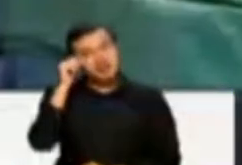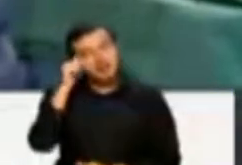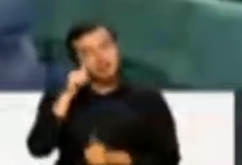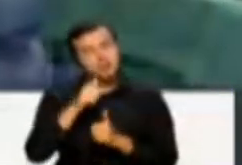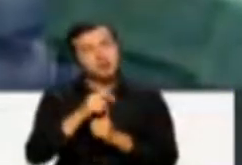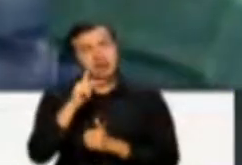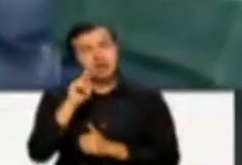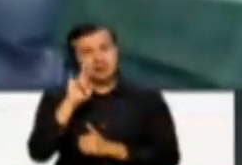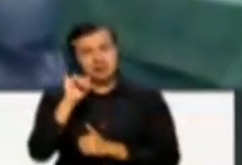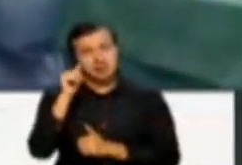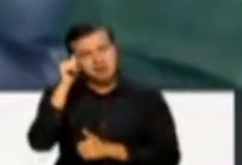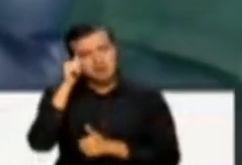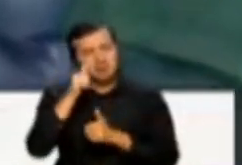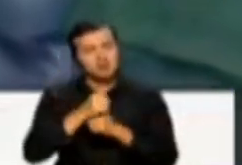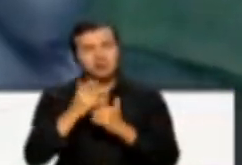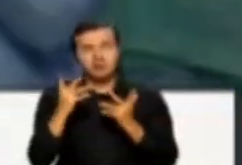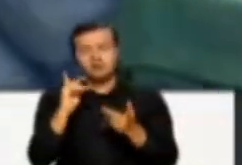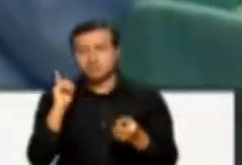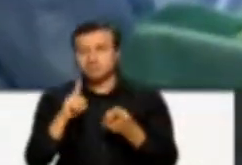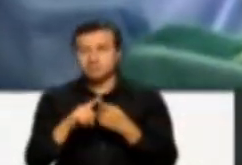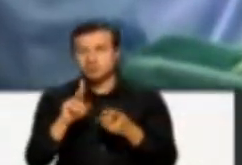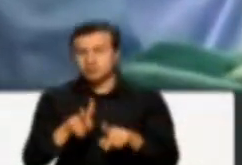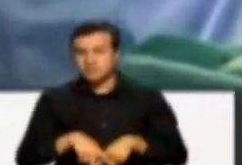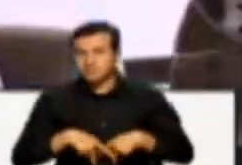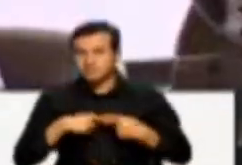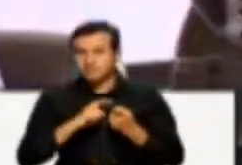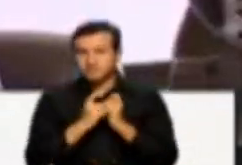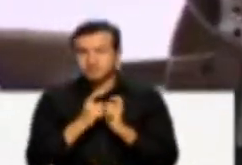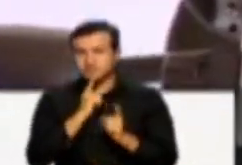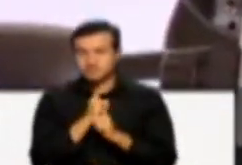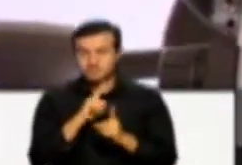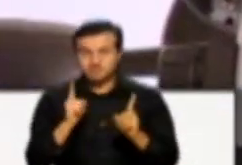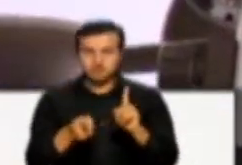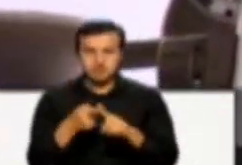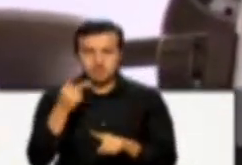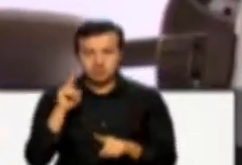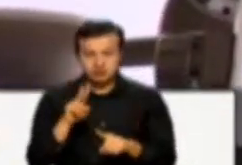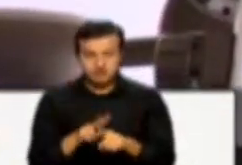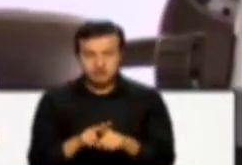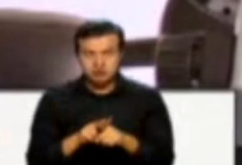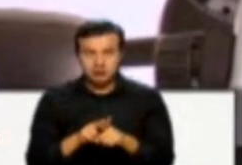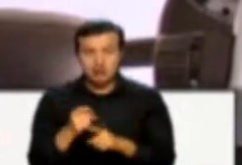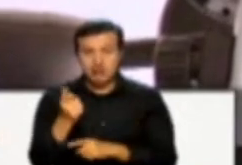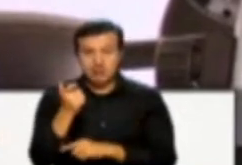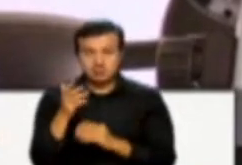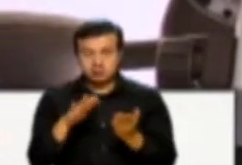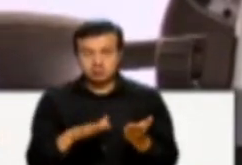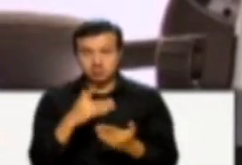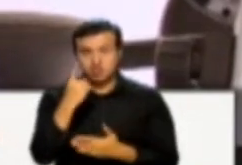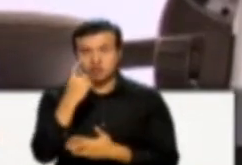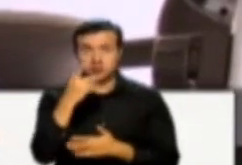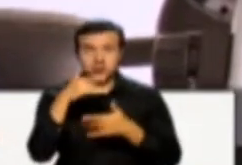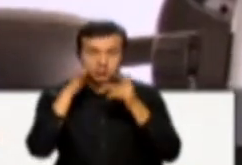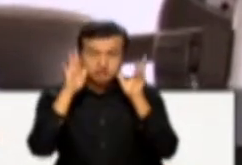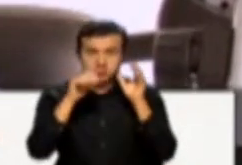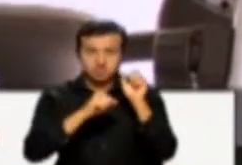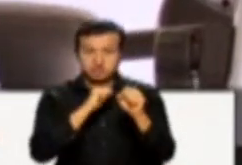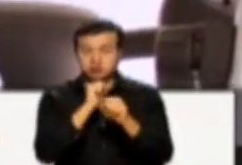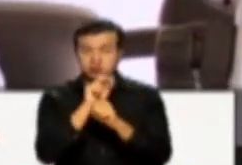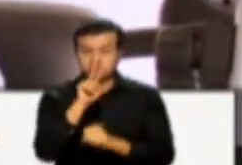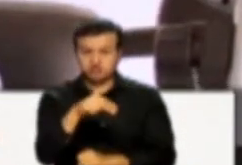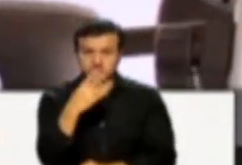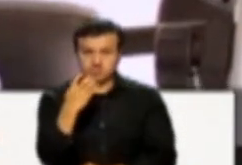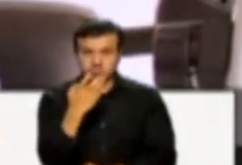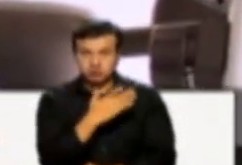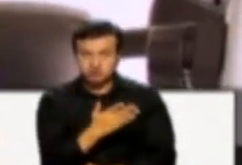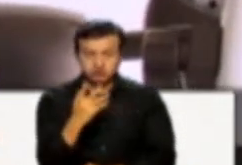hasta llegar a este momento que transformará su forma de vivir la primera vez que casi pierdan la vida fue el 11 de diciembre del 2014